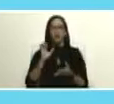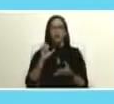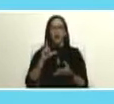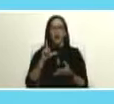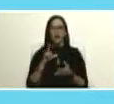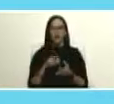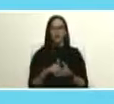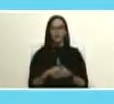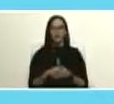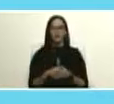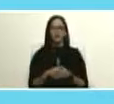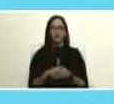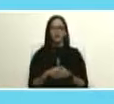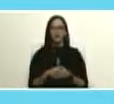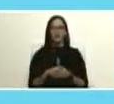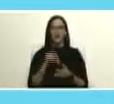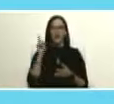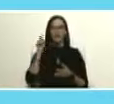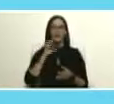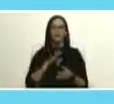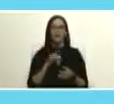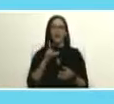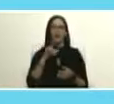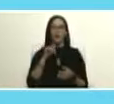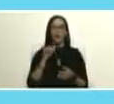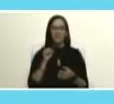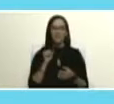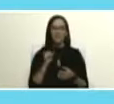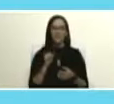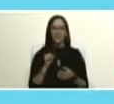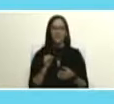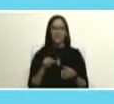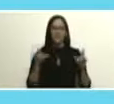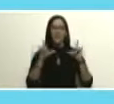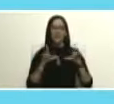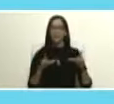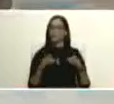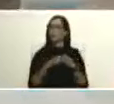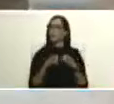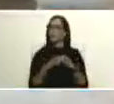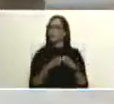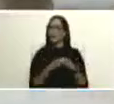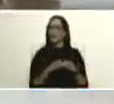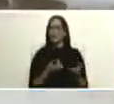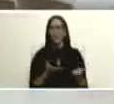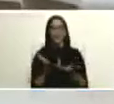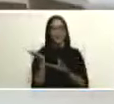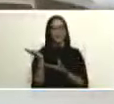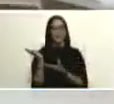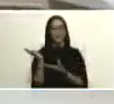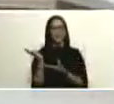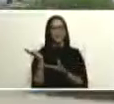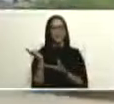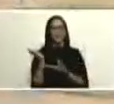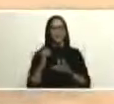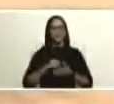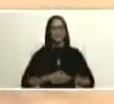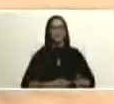María Baral. Allá está Luis Caldera, querido compañero, adelante.